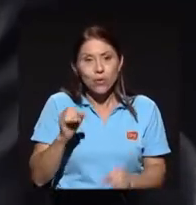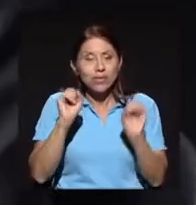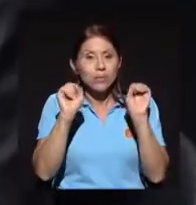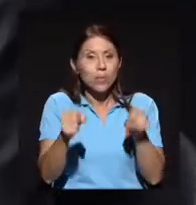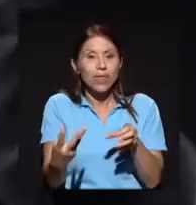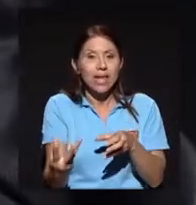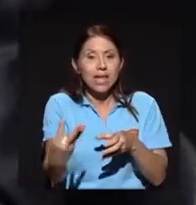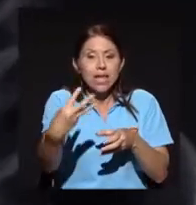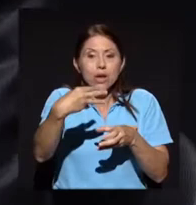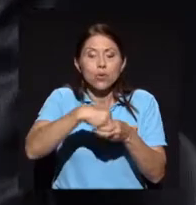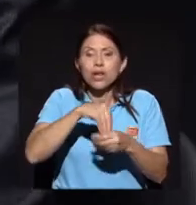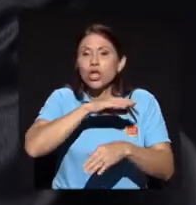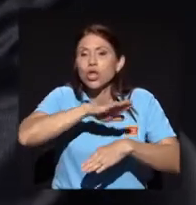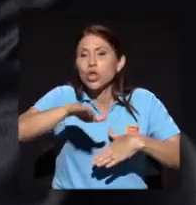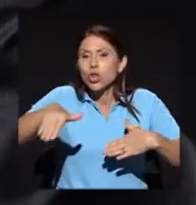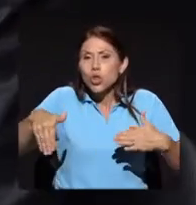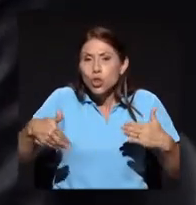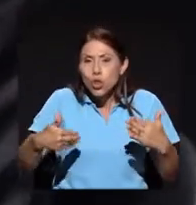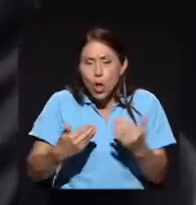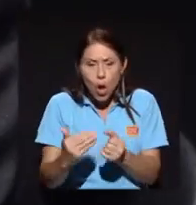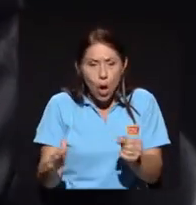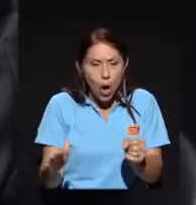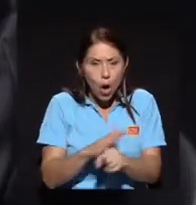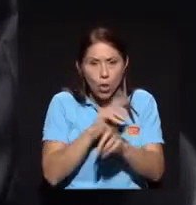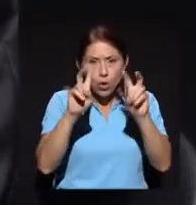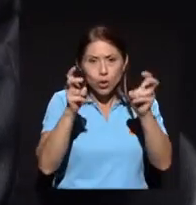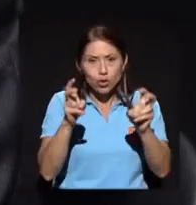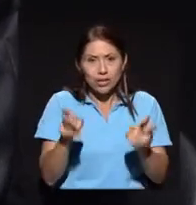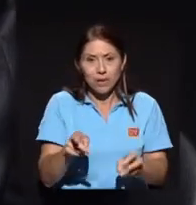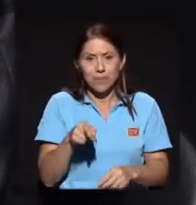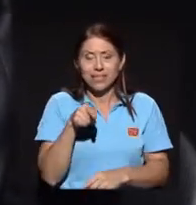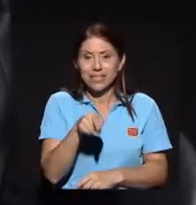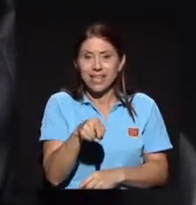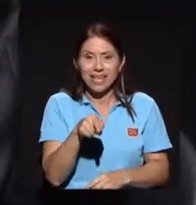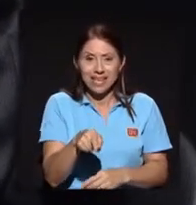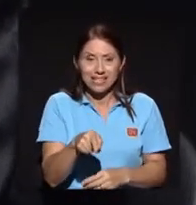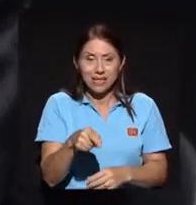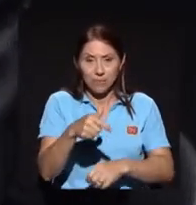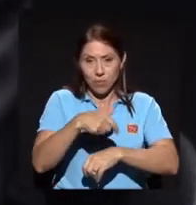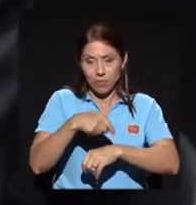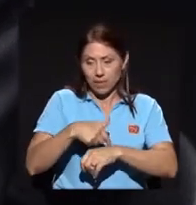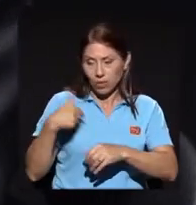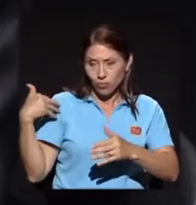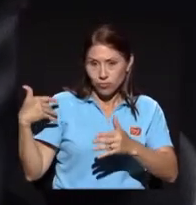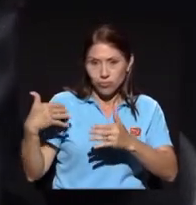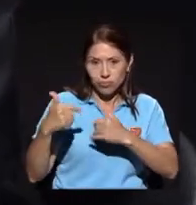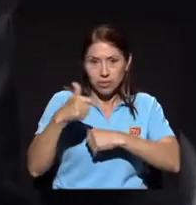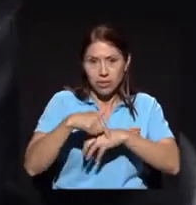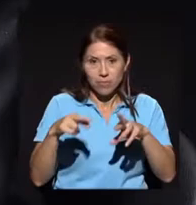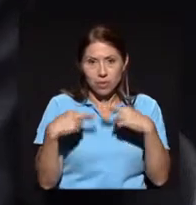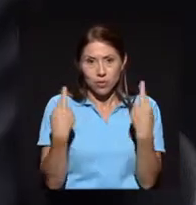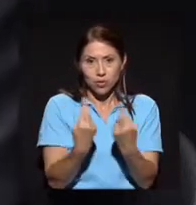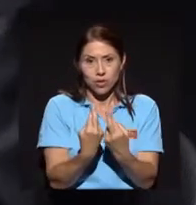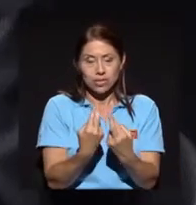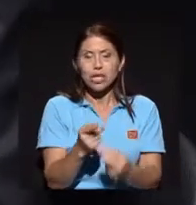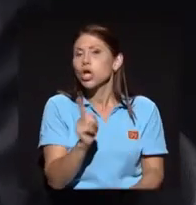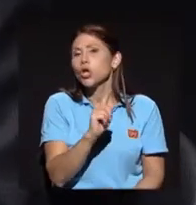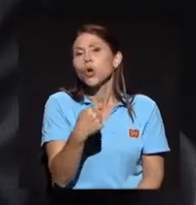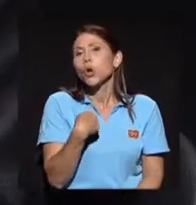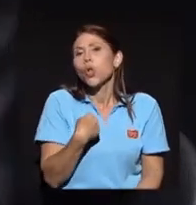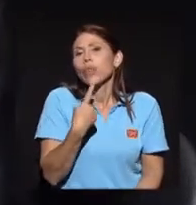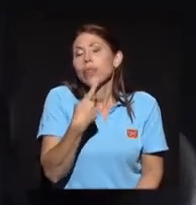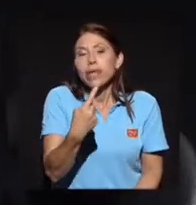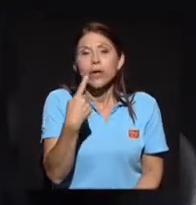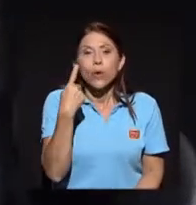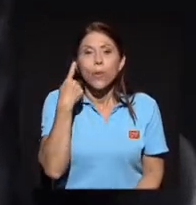absolutamente todos los temas en este en esta ronda no lo digo como quien aspira a facilitar